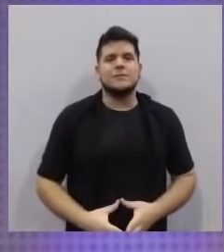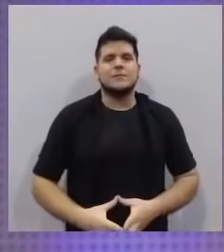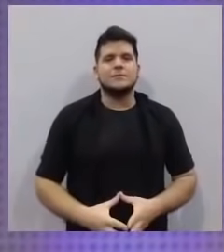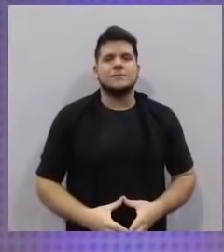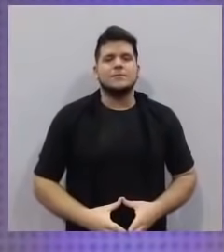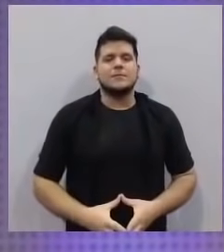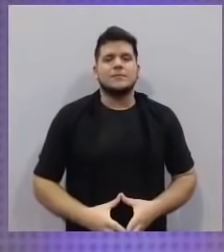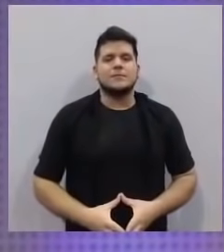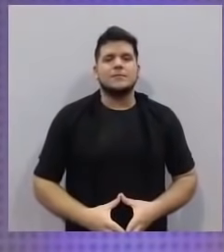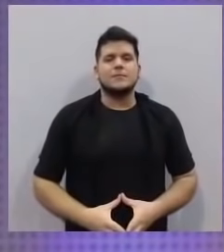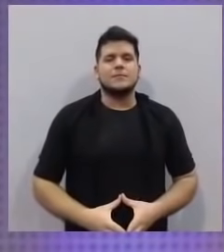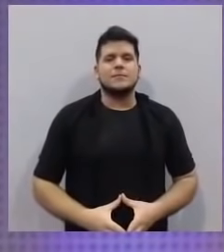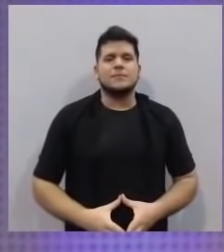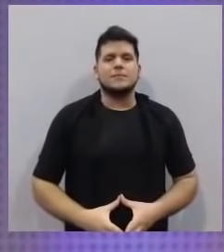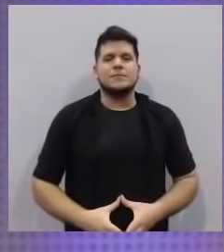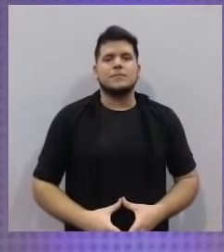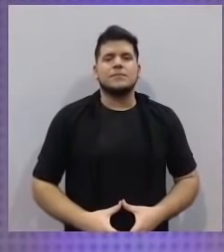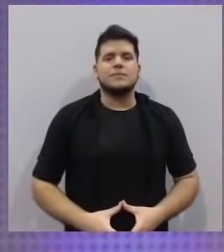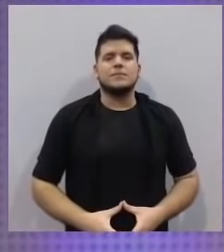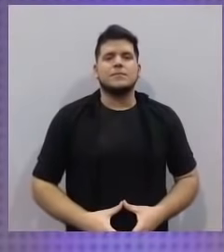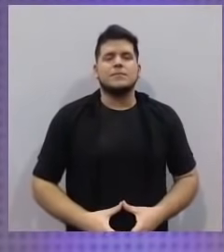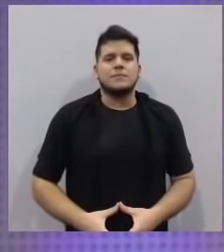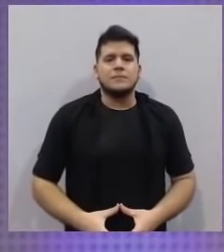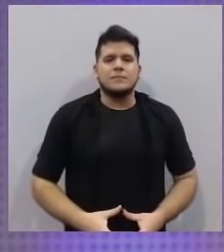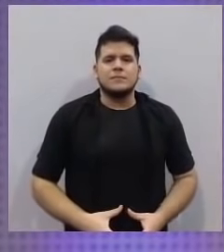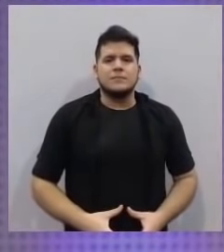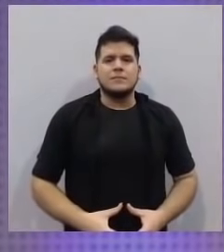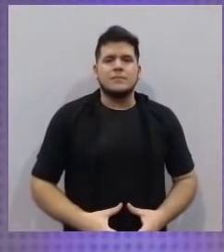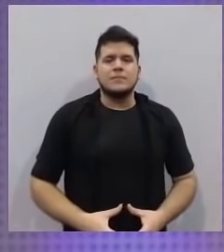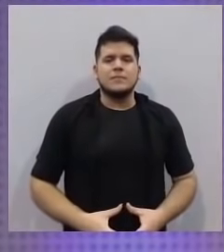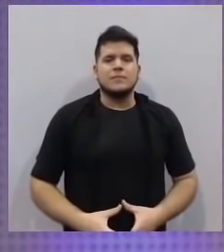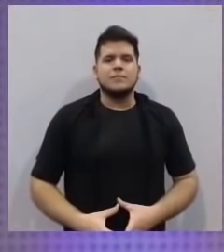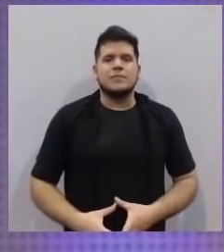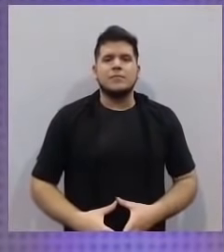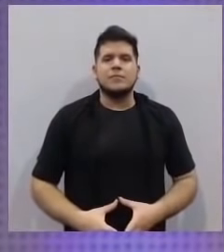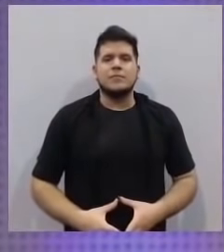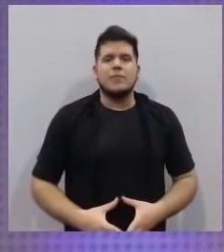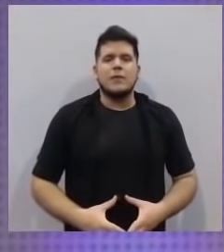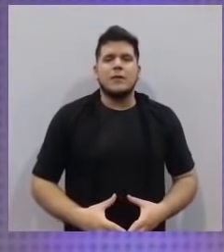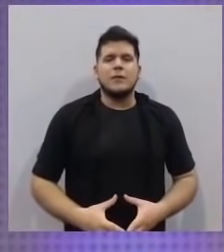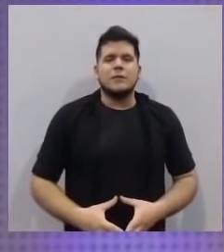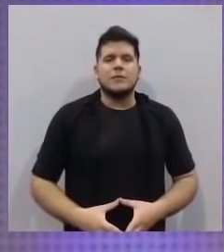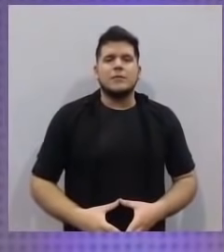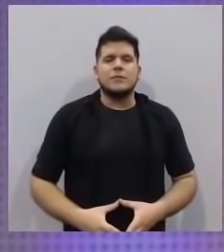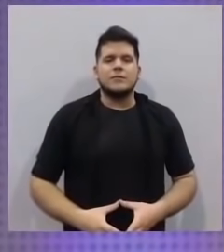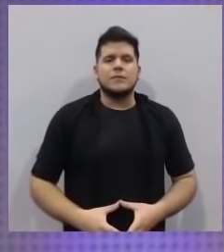dejado establecido en la biblia por algo es